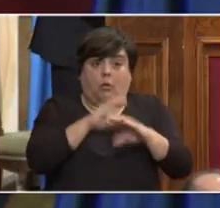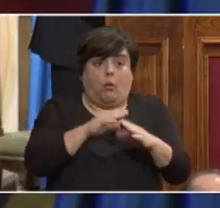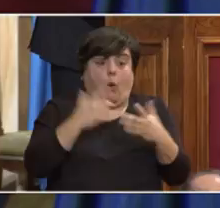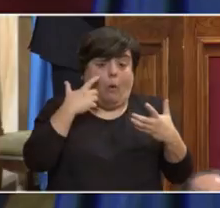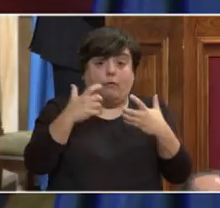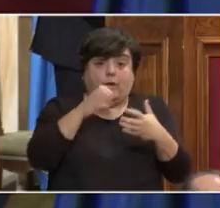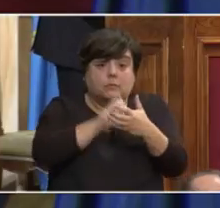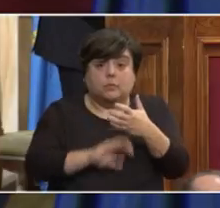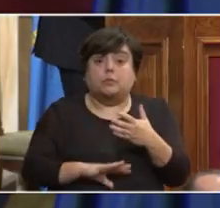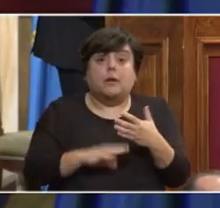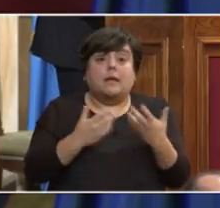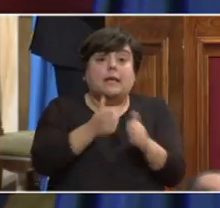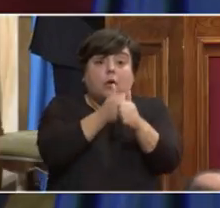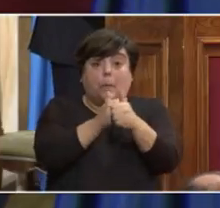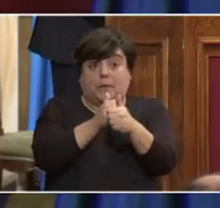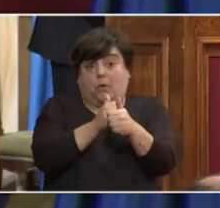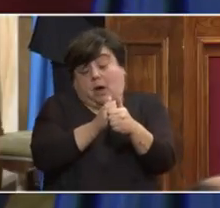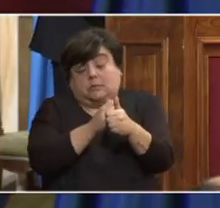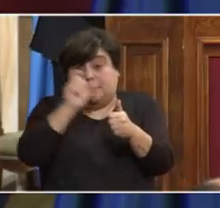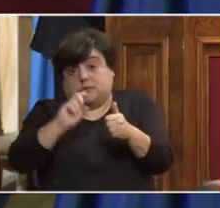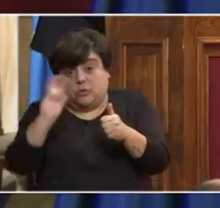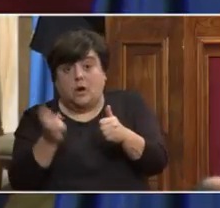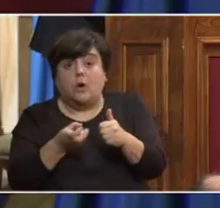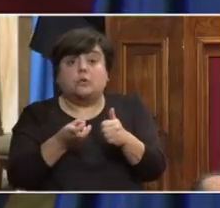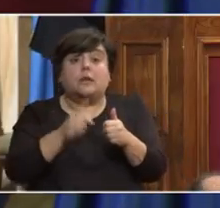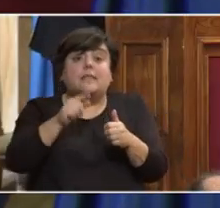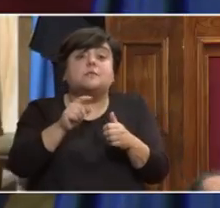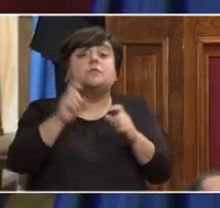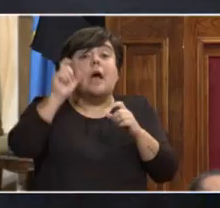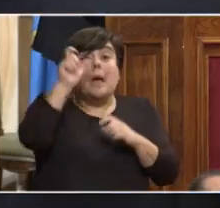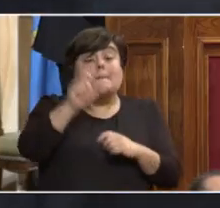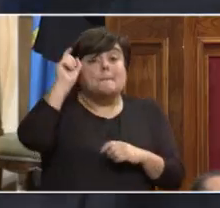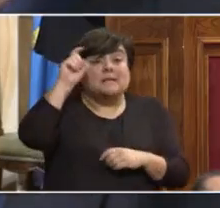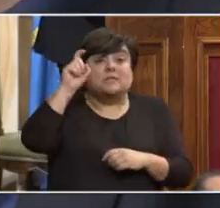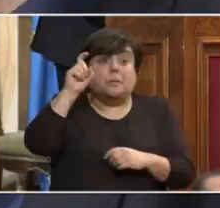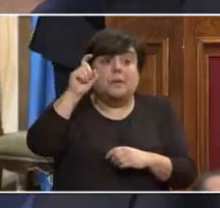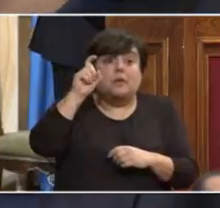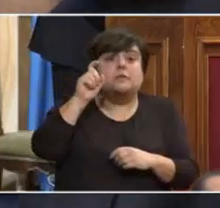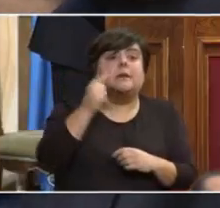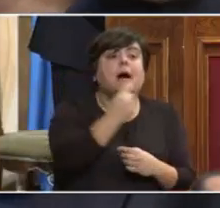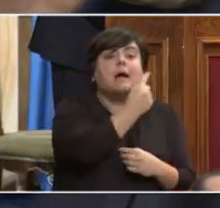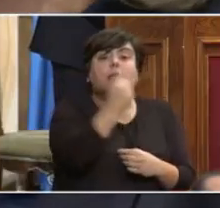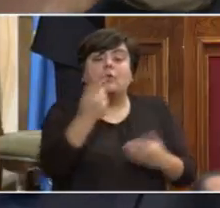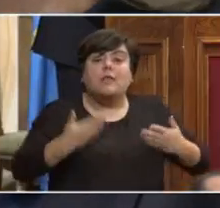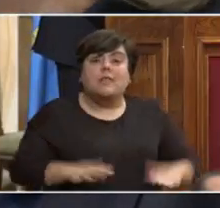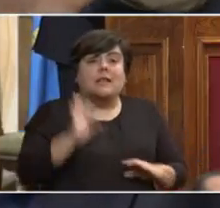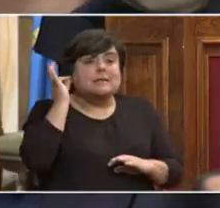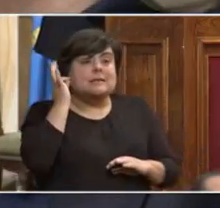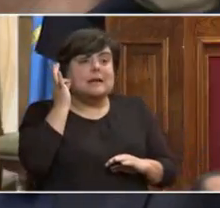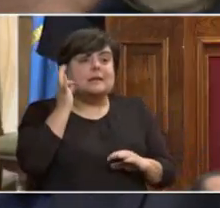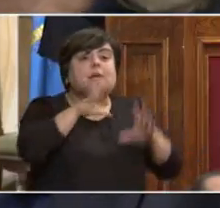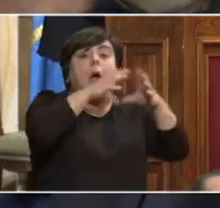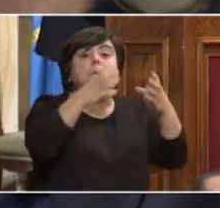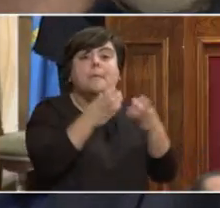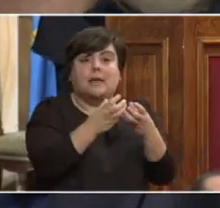Frage había plagiado a Holst. Sí, Mastropiero asociaba a cada una de las hijas de su oftalmólogo con un planeta.